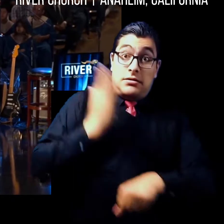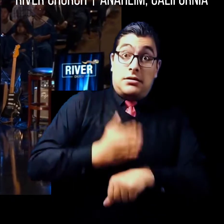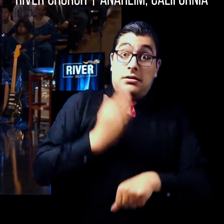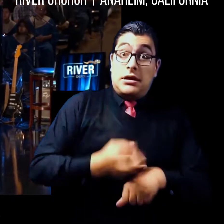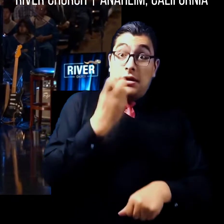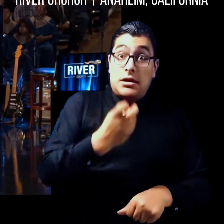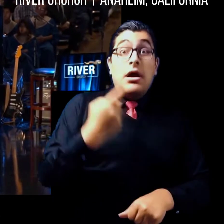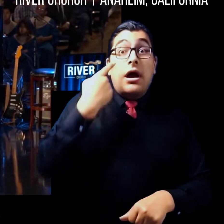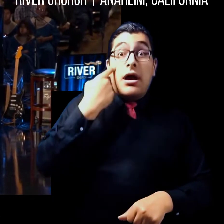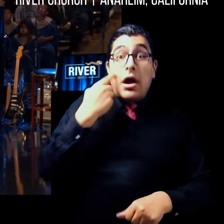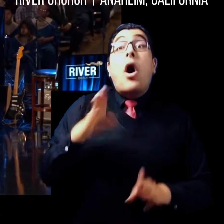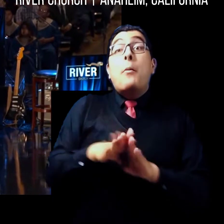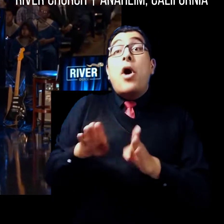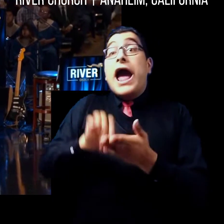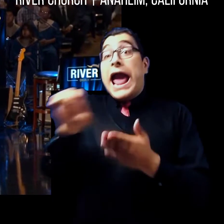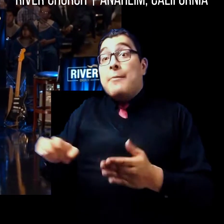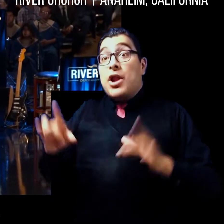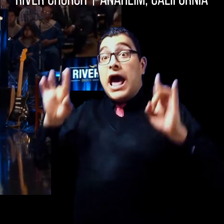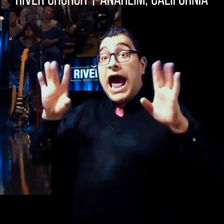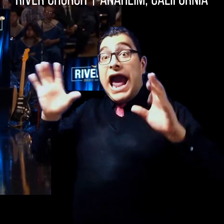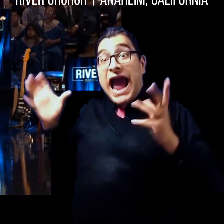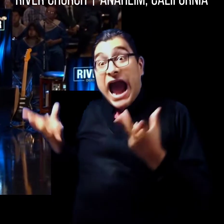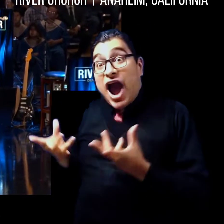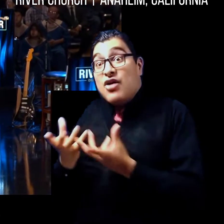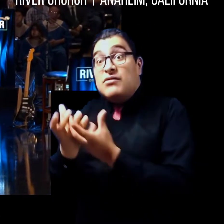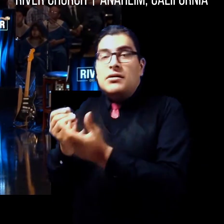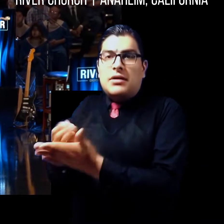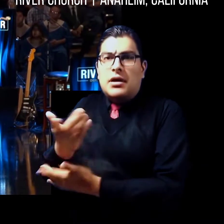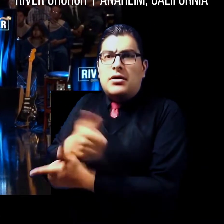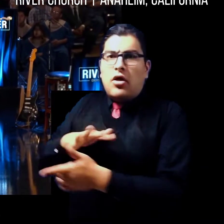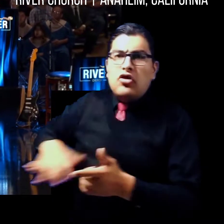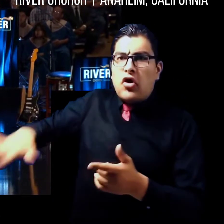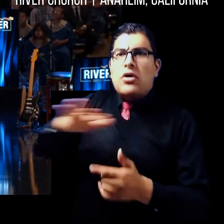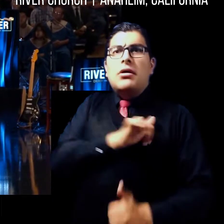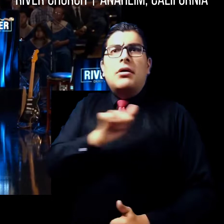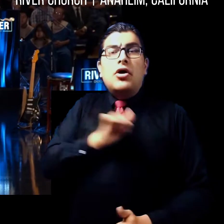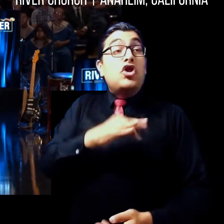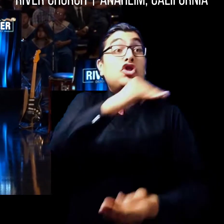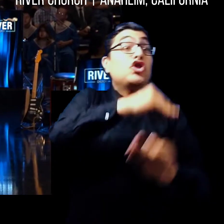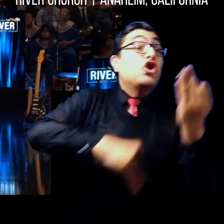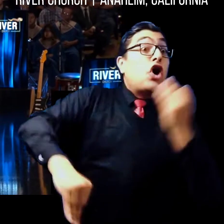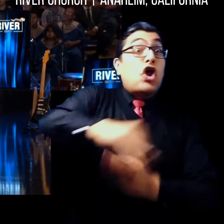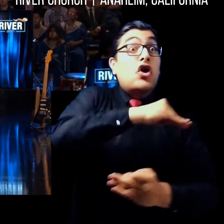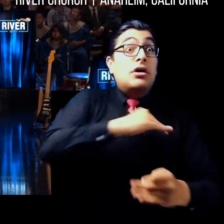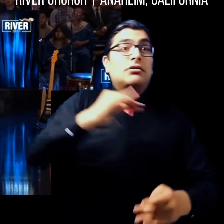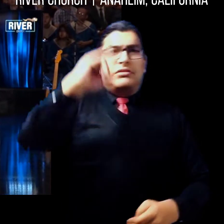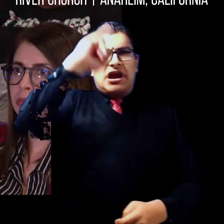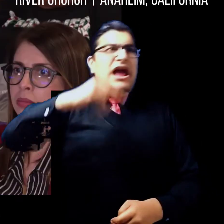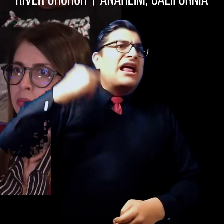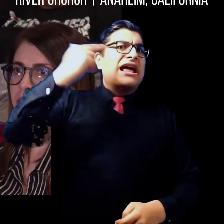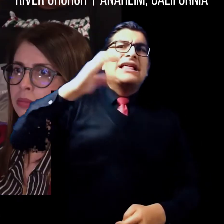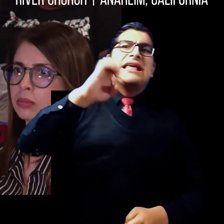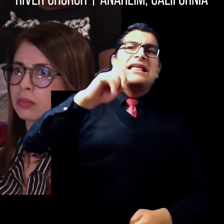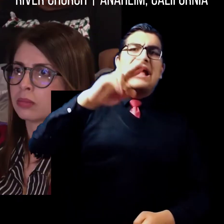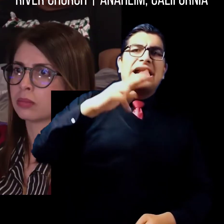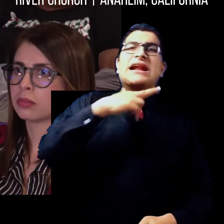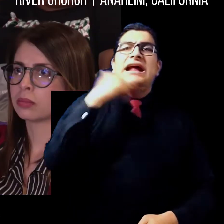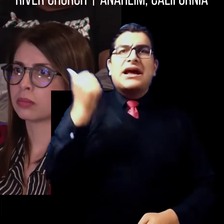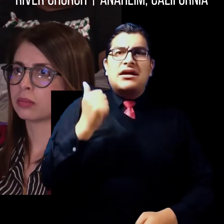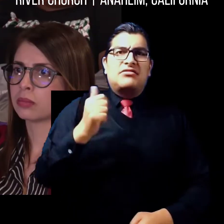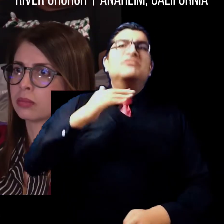que cuando los ángeles liberan a Pedro de la cárcel, todos los guardiacárceles fueron ejecutados por el César o por el